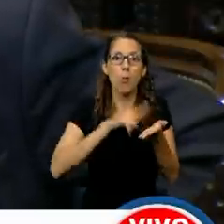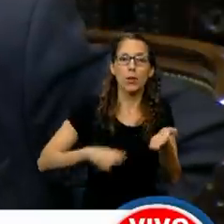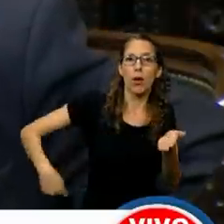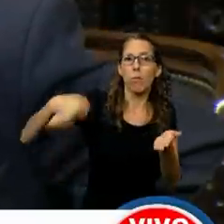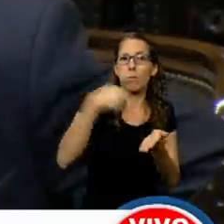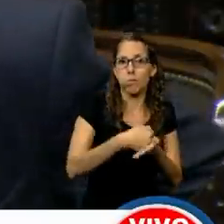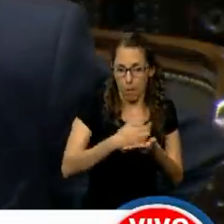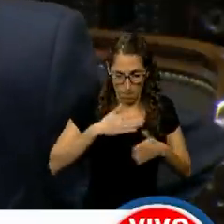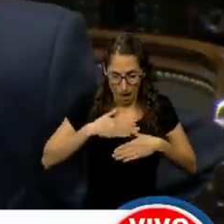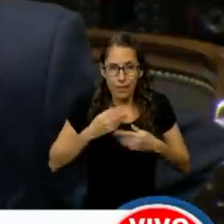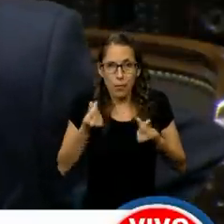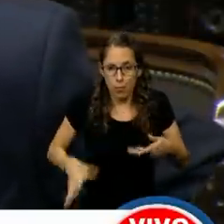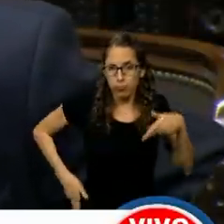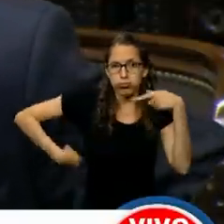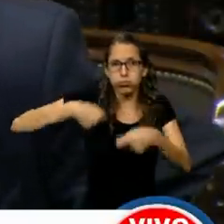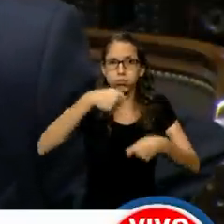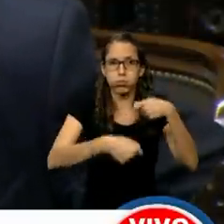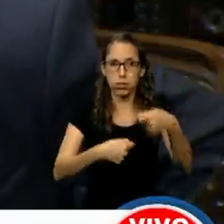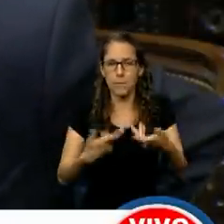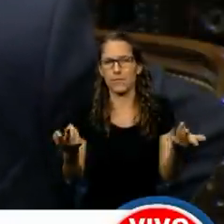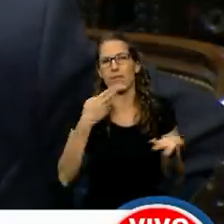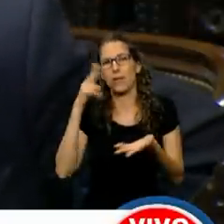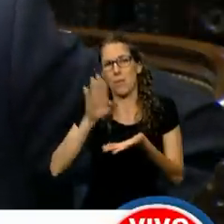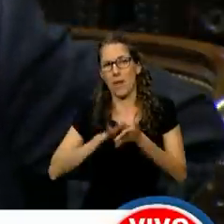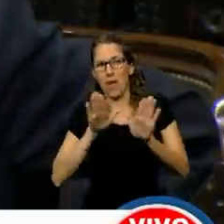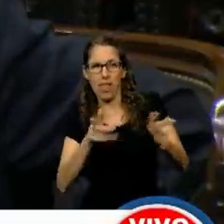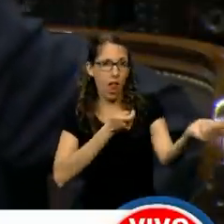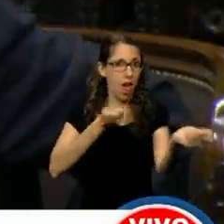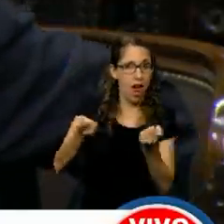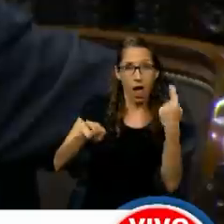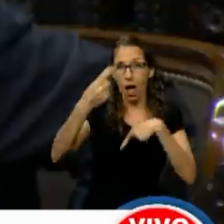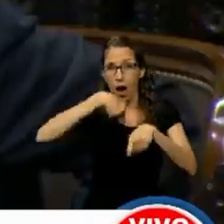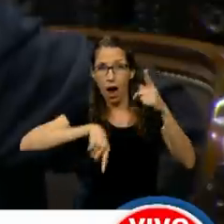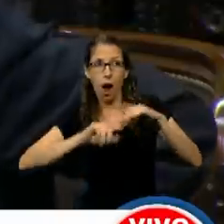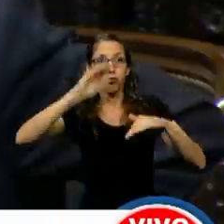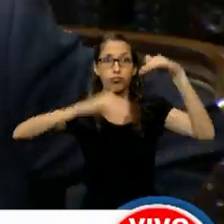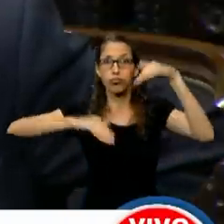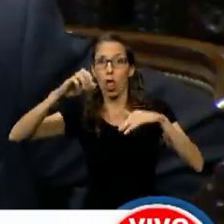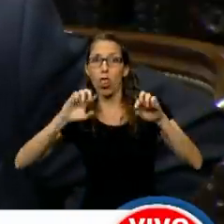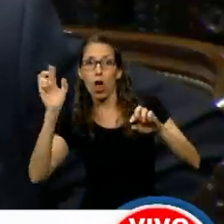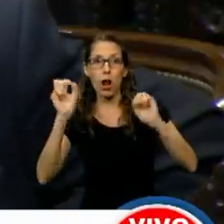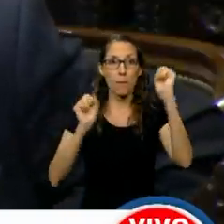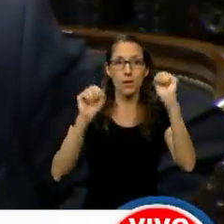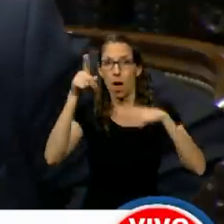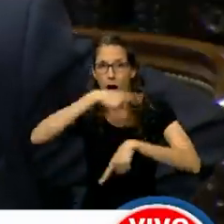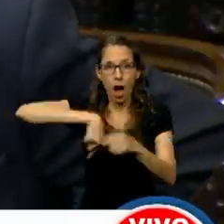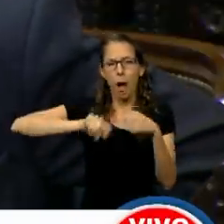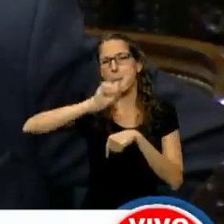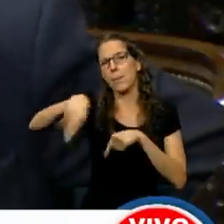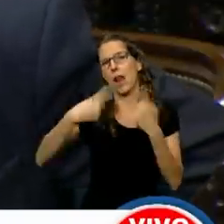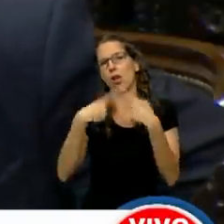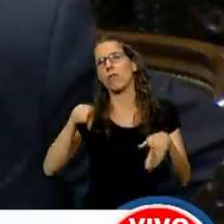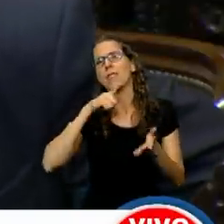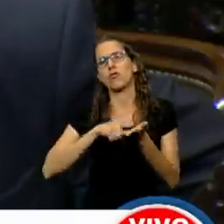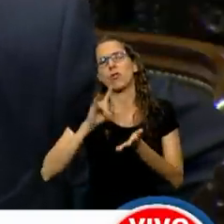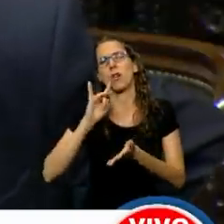patrimonio la incidencia del impuesto y la locura cambiaria que lleva adelante este gobierno lleva cuestiones tan ridículas como